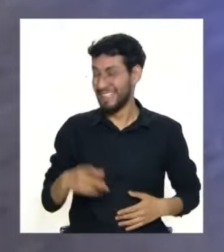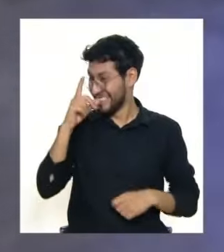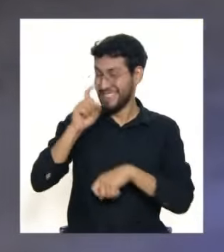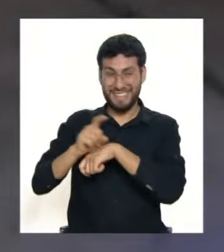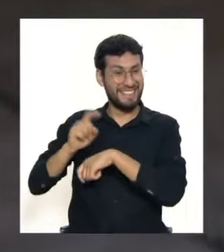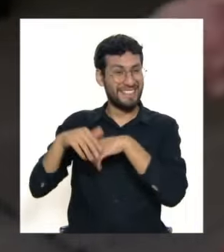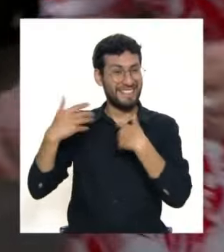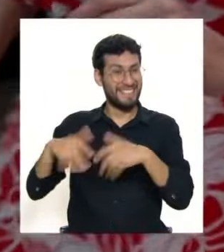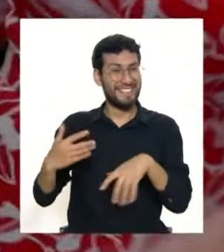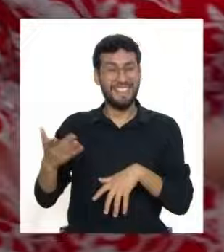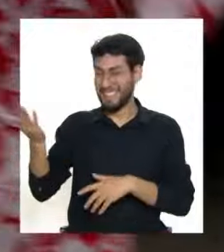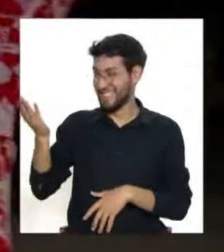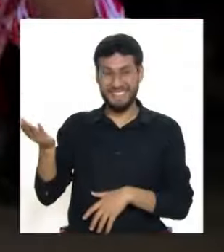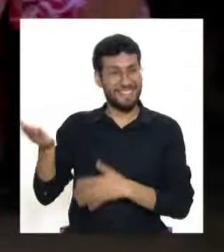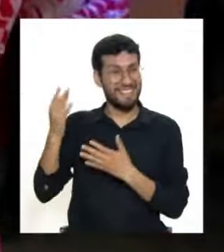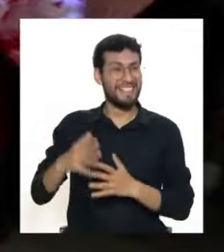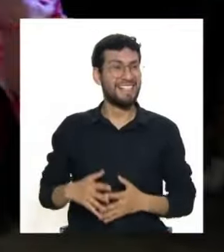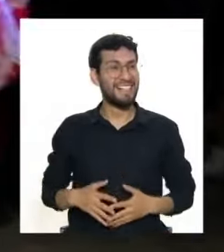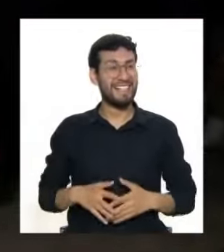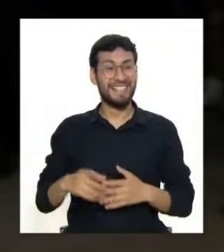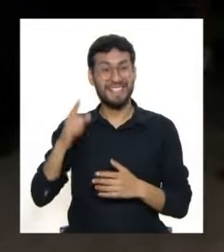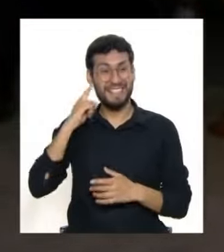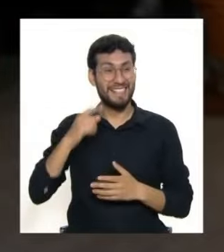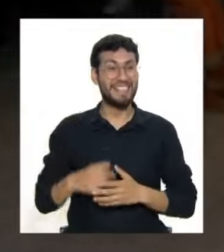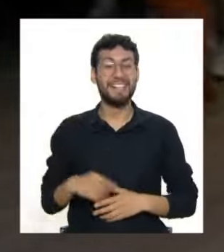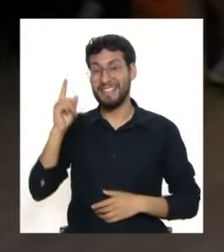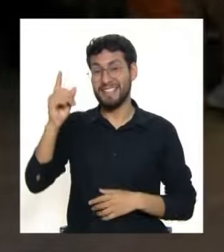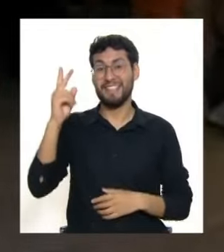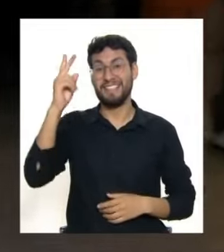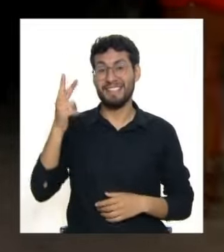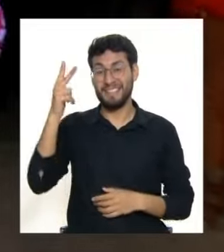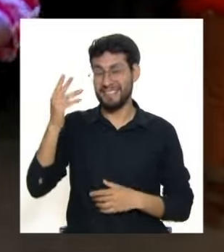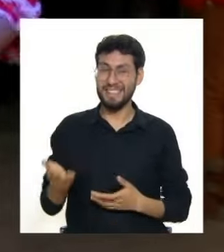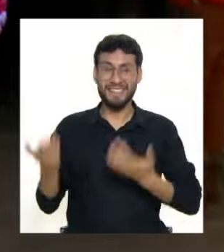Enséñale, enséñale, Helen. Celir. Vamos, baila. A ver,